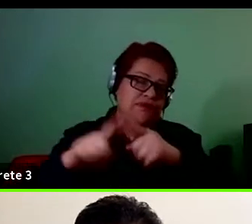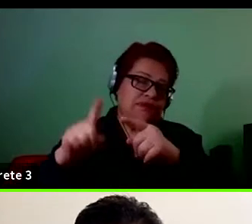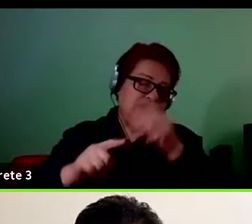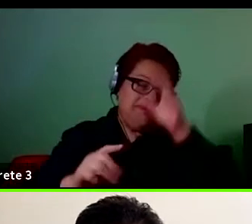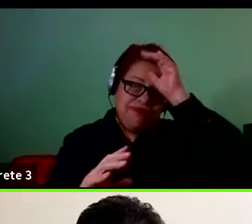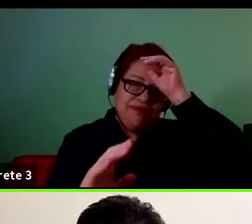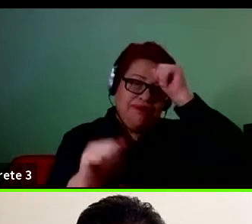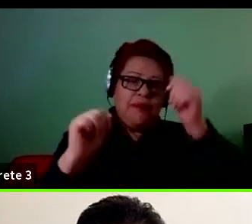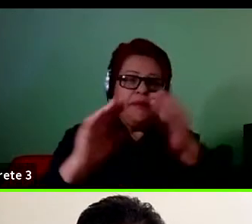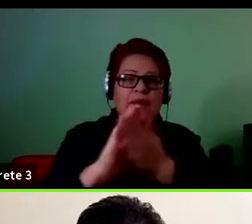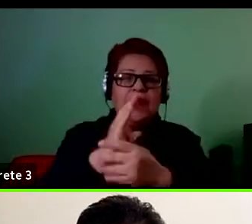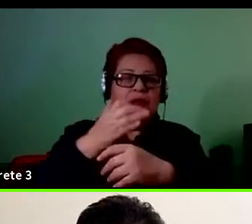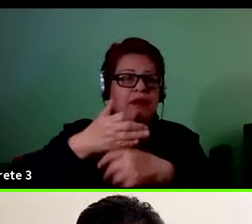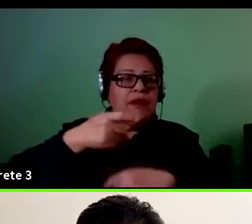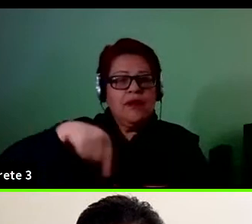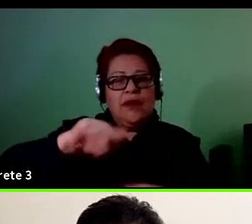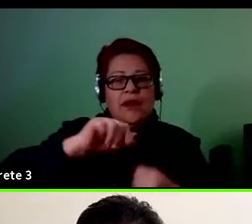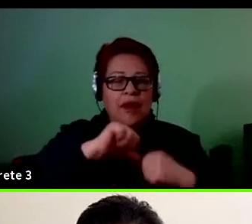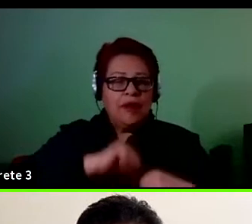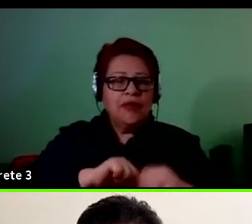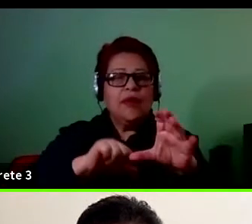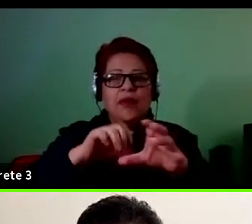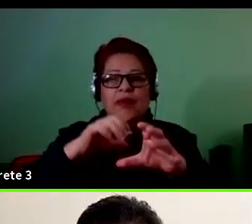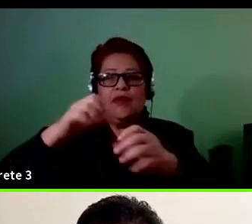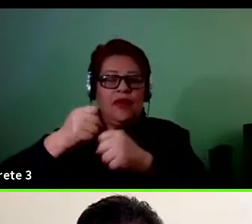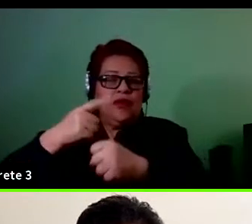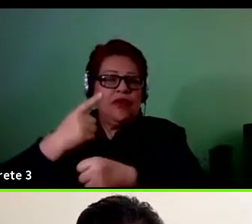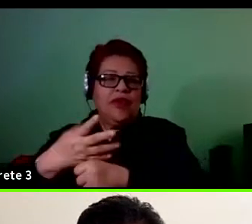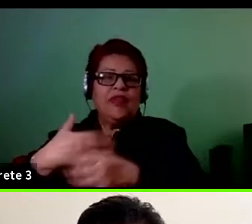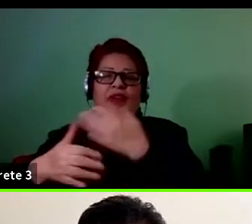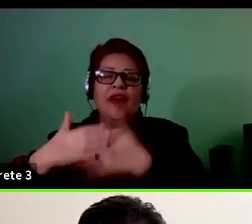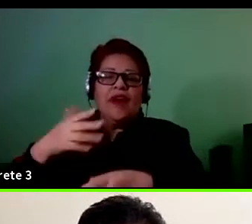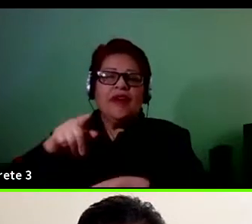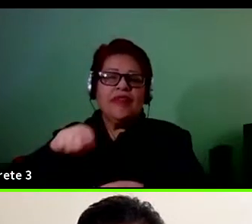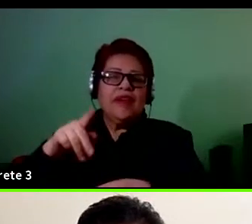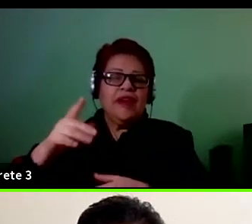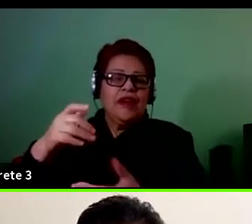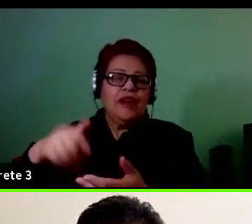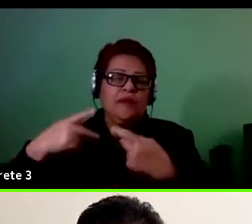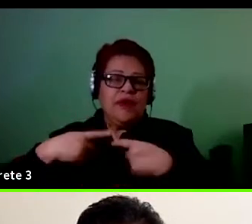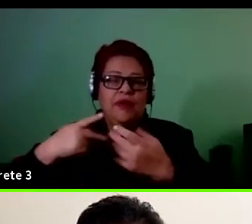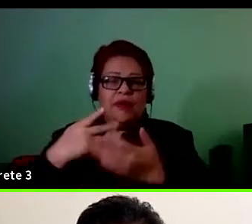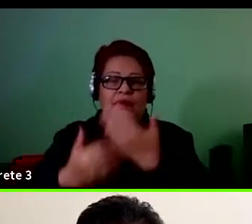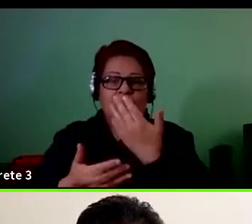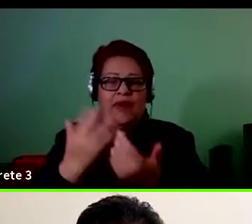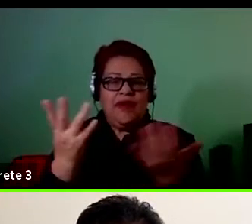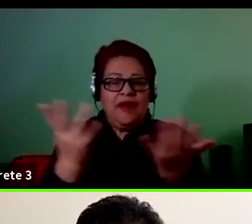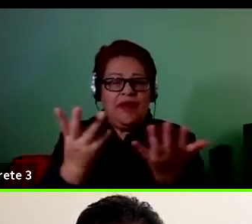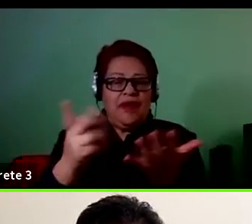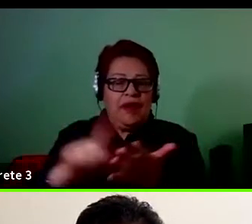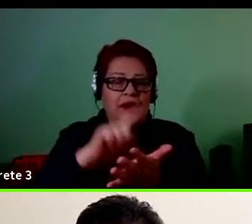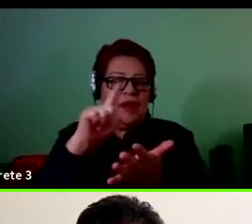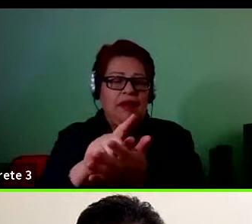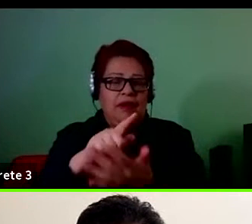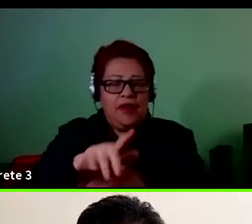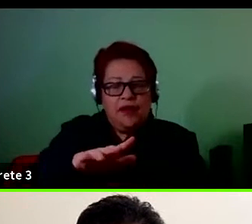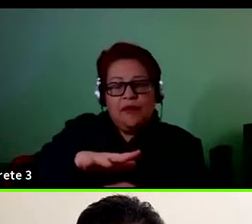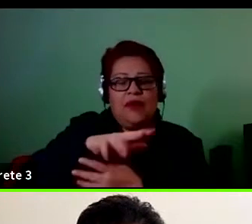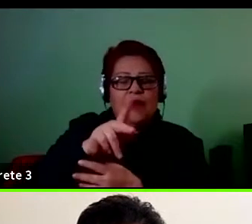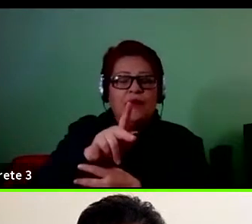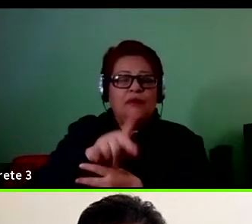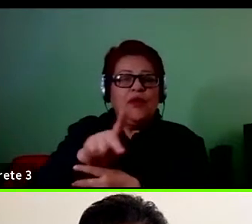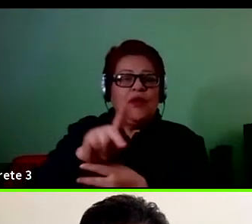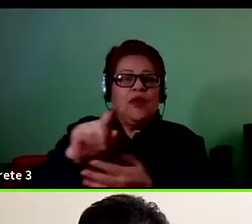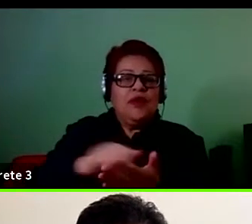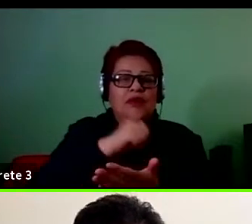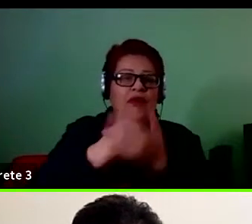de participación con autoridades, academia, sociedad civil y la ciudadanía en el marco de la creación de la legislación del espacio público de la